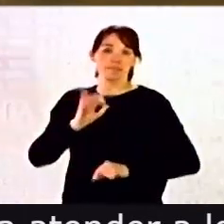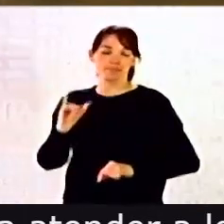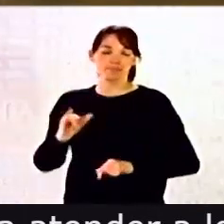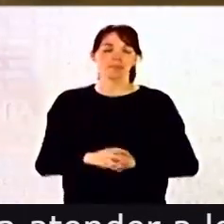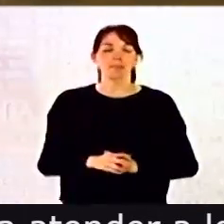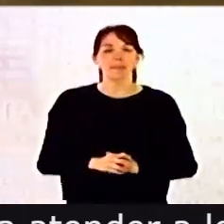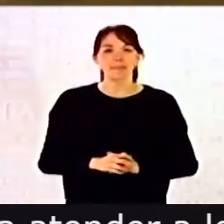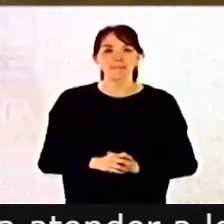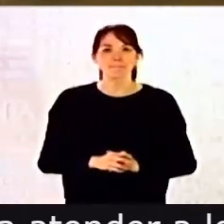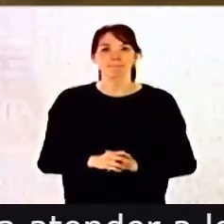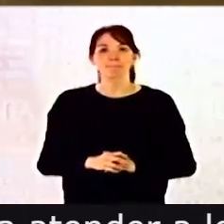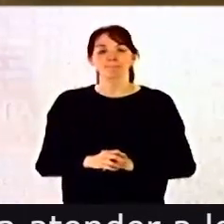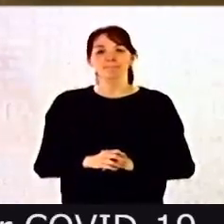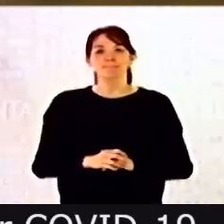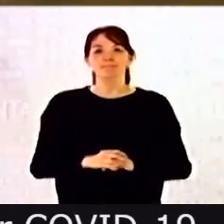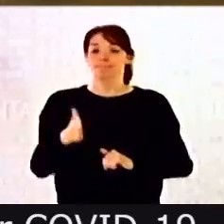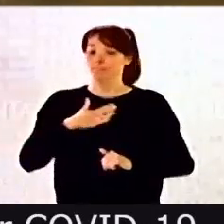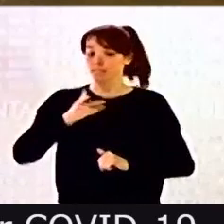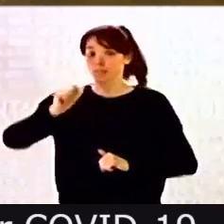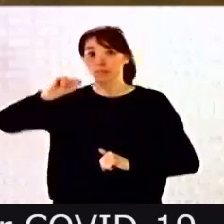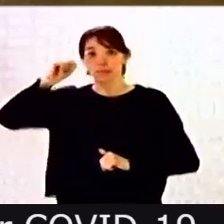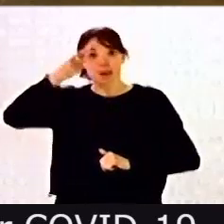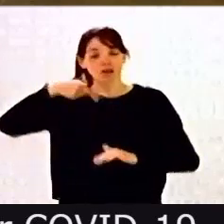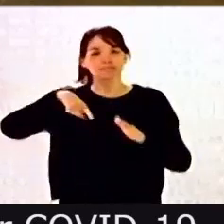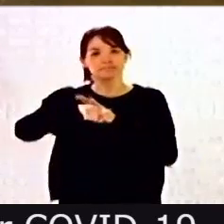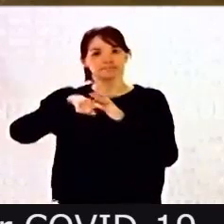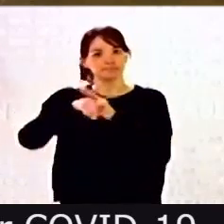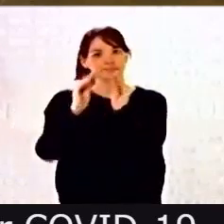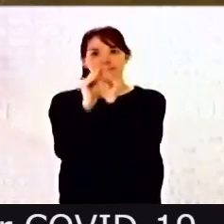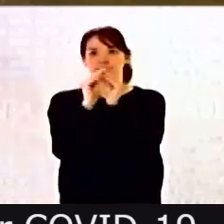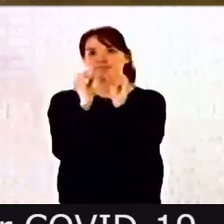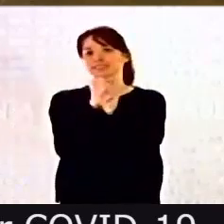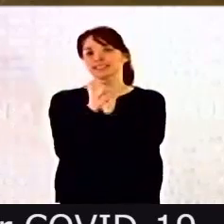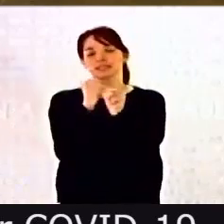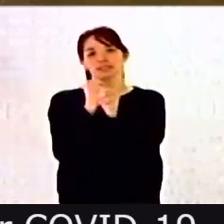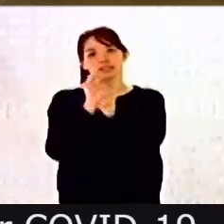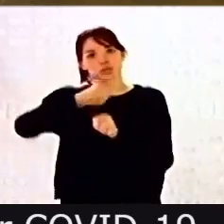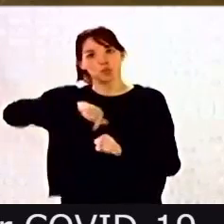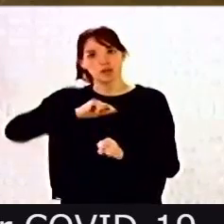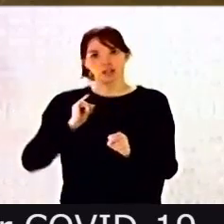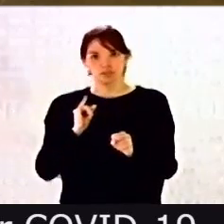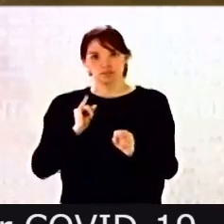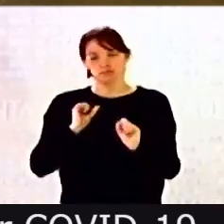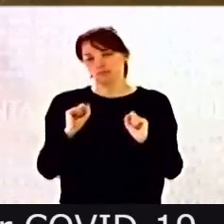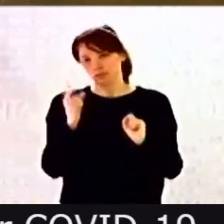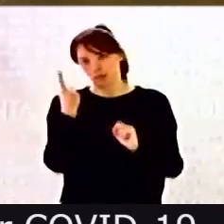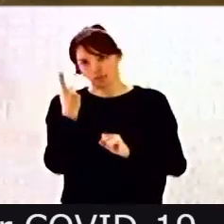COVID-19. Esta es nuestra primera de las líneas de trabajo.